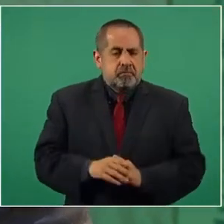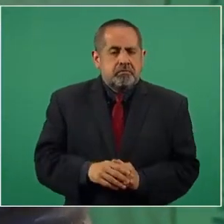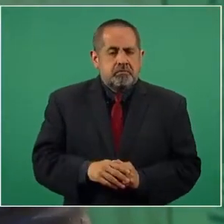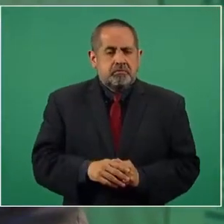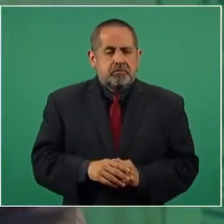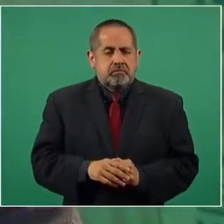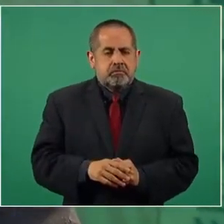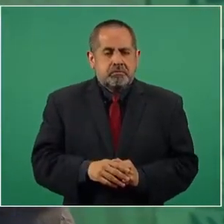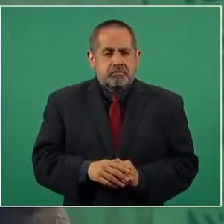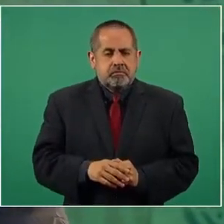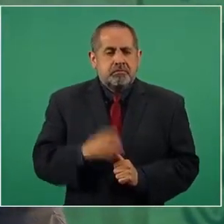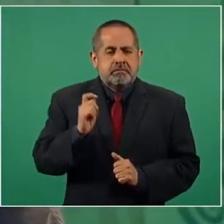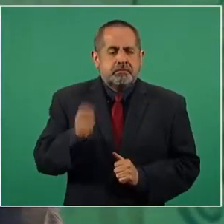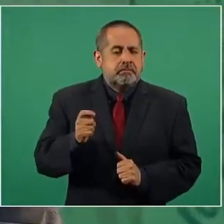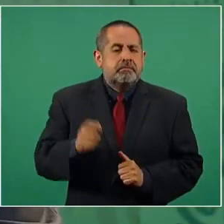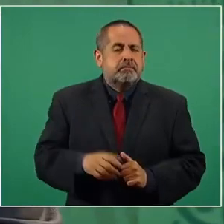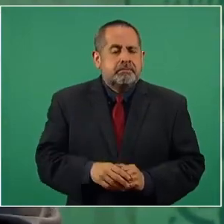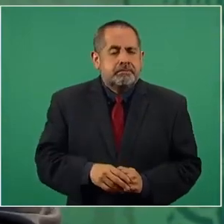Los que antes